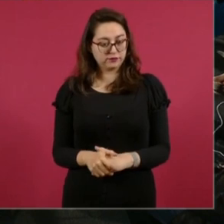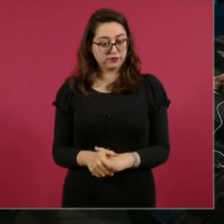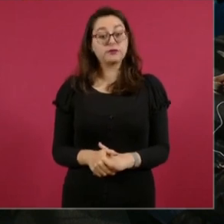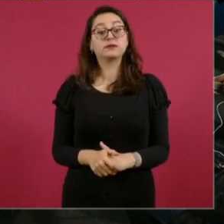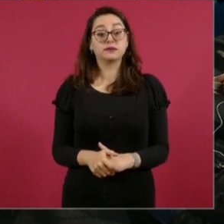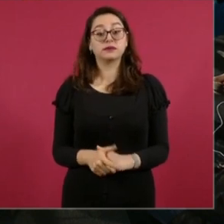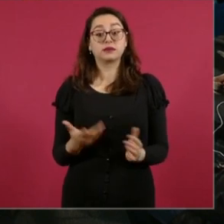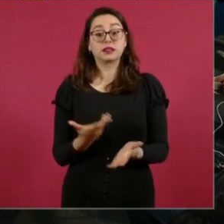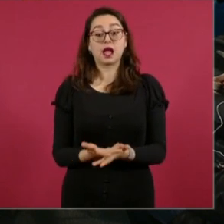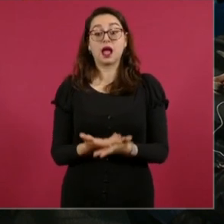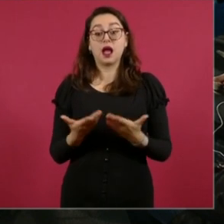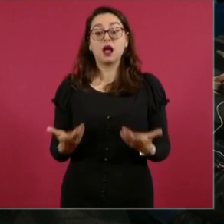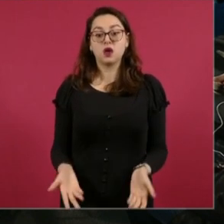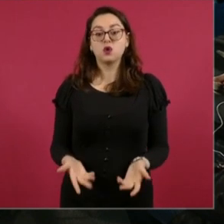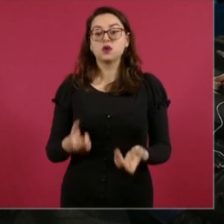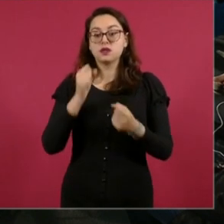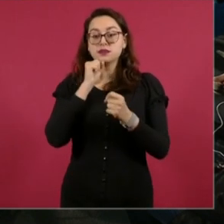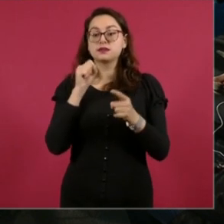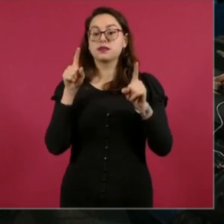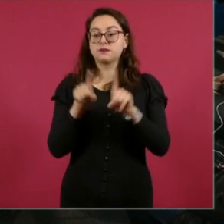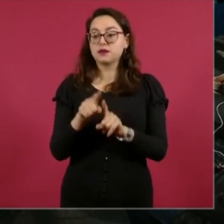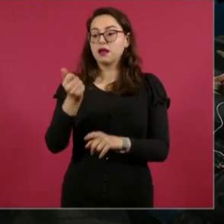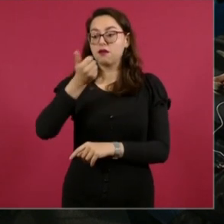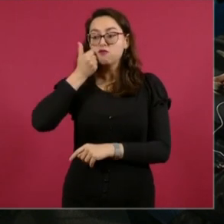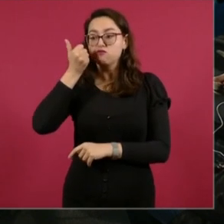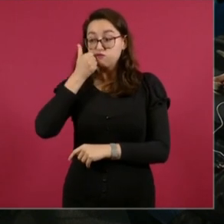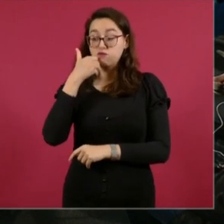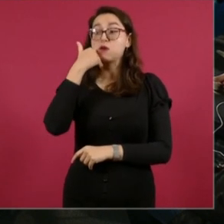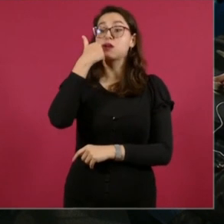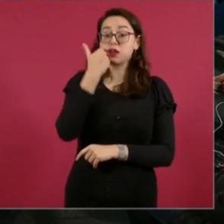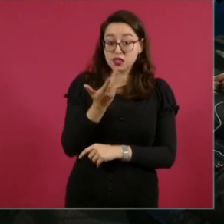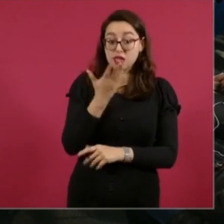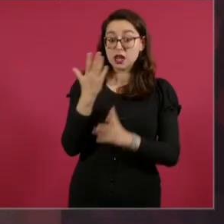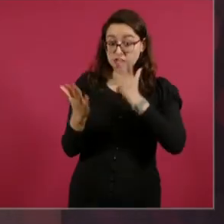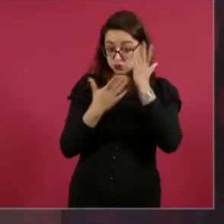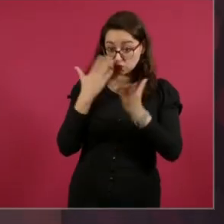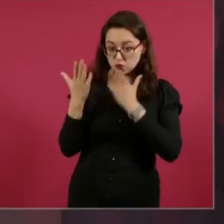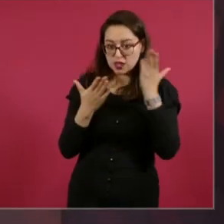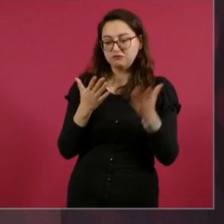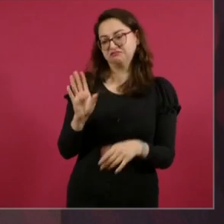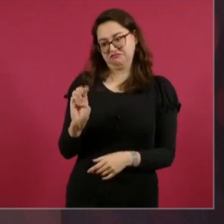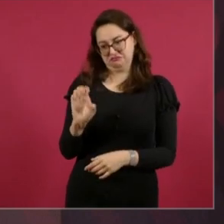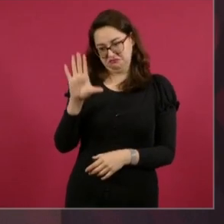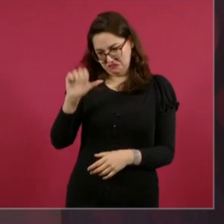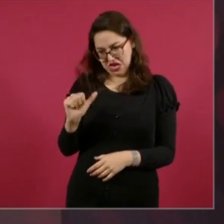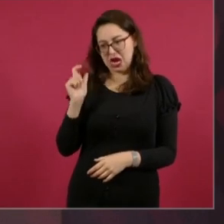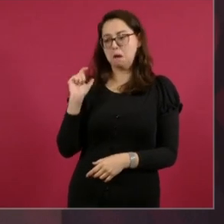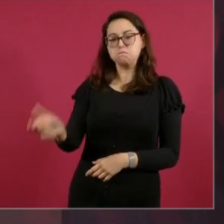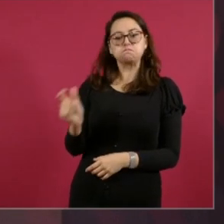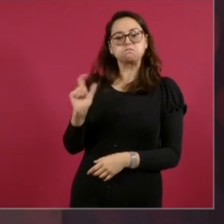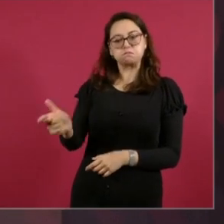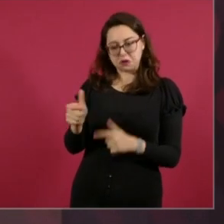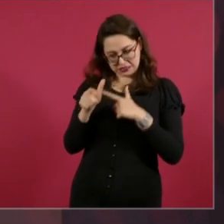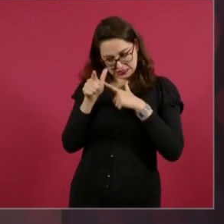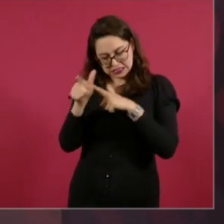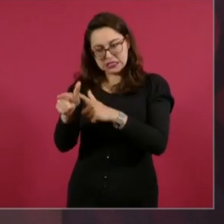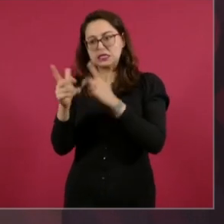están recibiendo becas nada más en el nivel universitario,